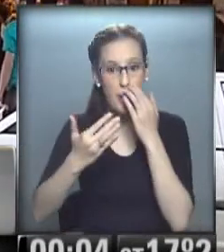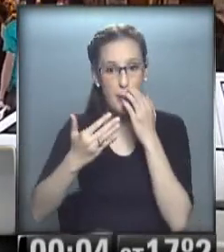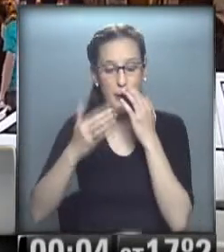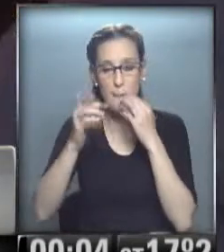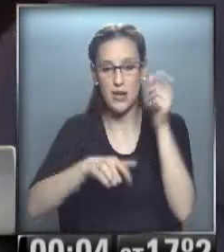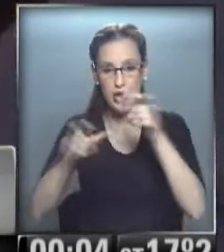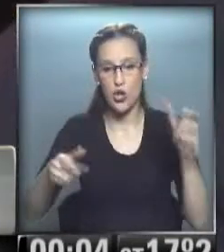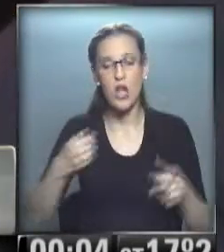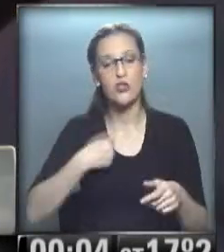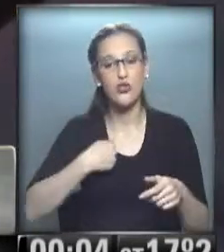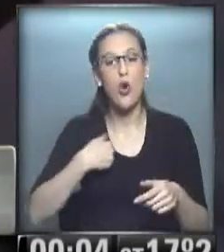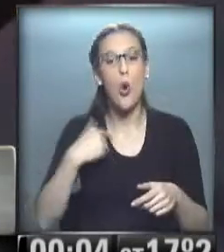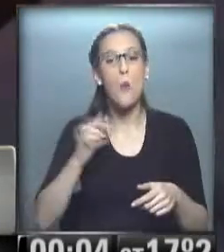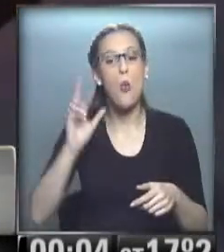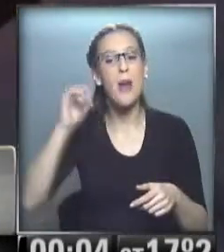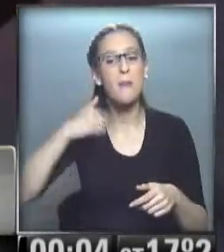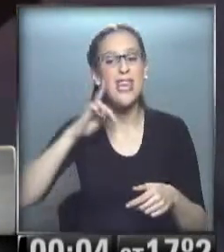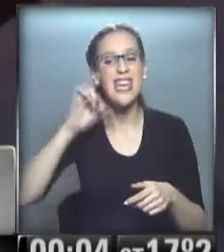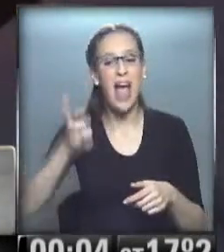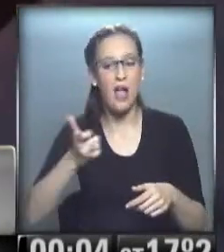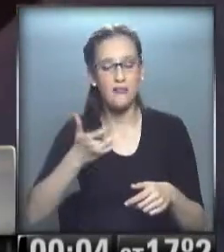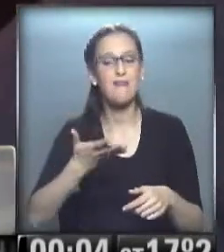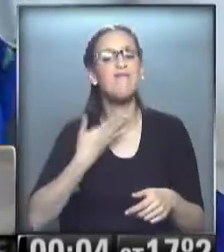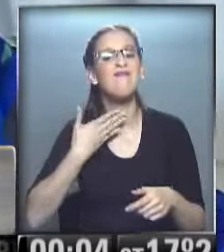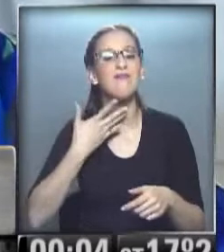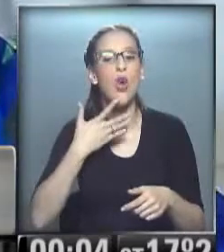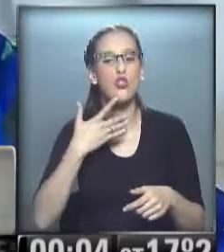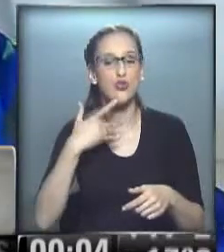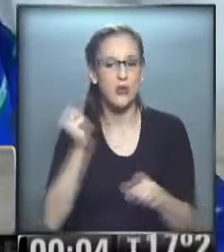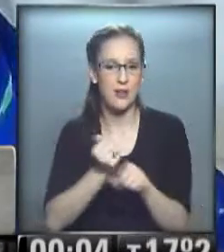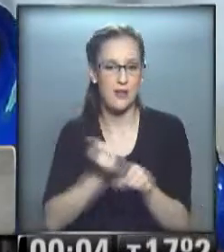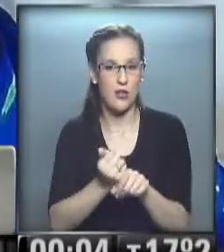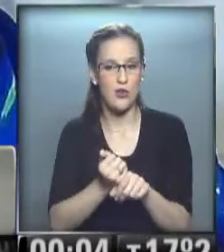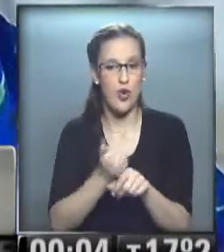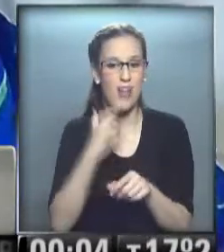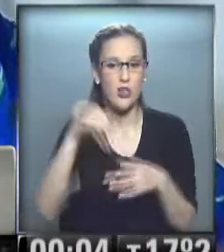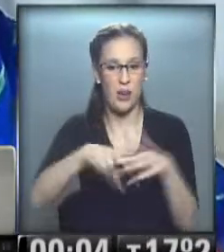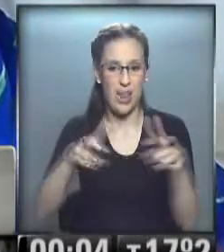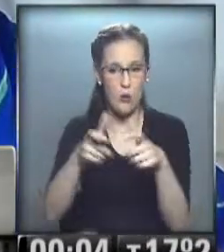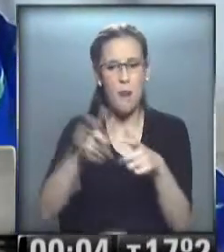la voz de Mica Echeverri, esta mujer extraordinaria,